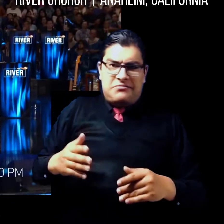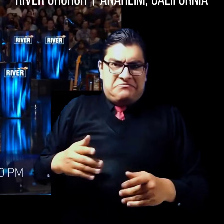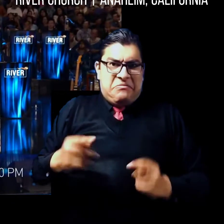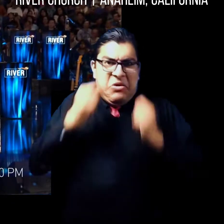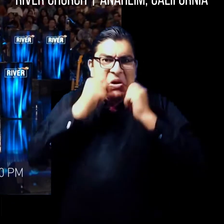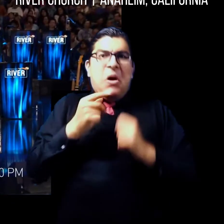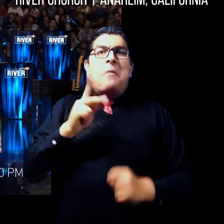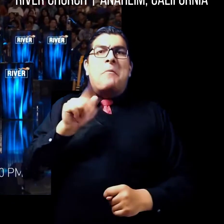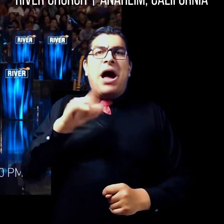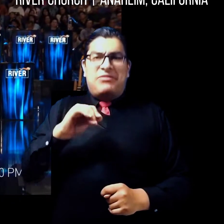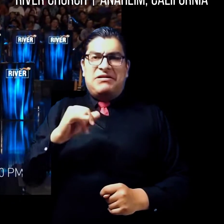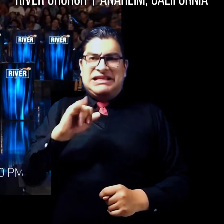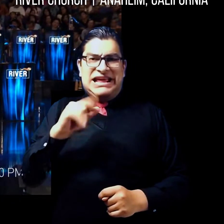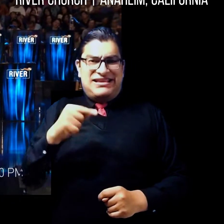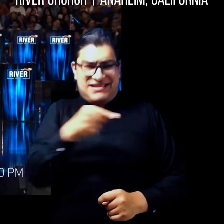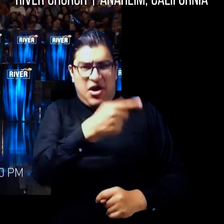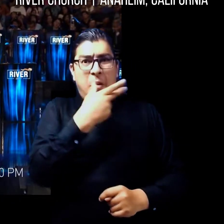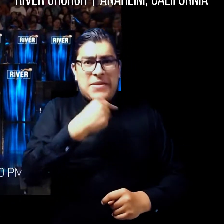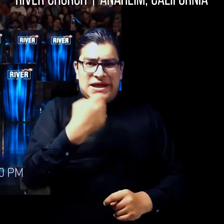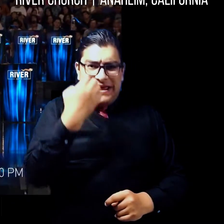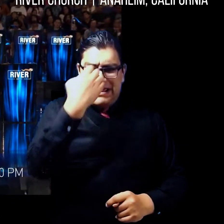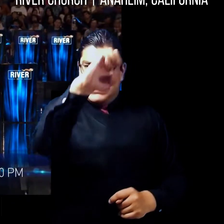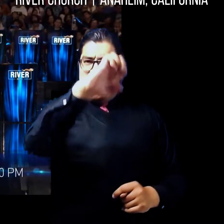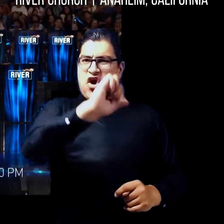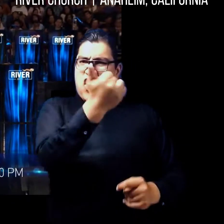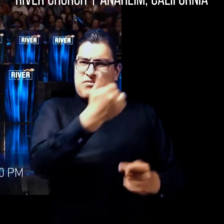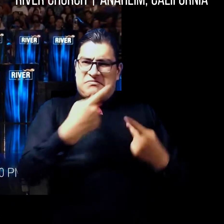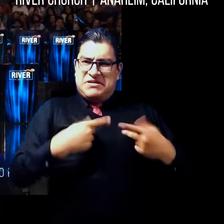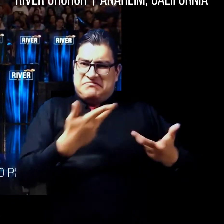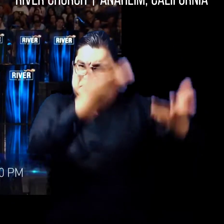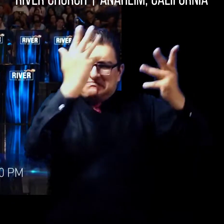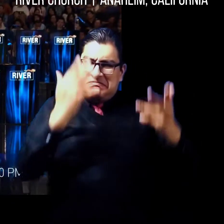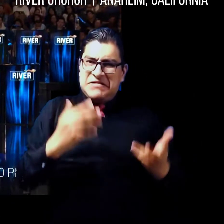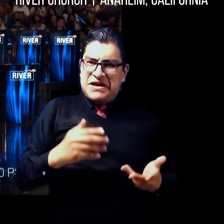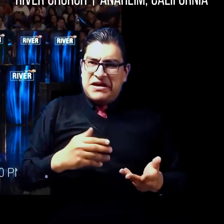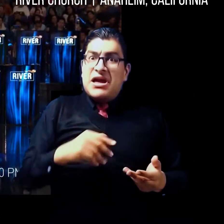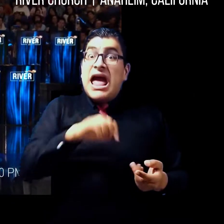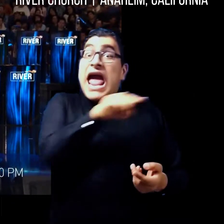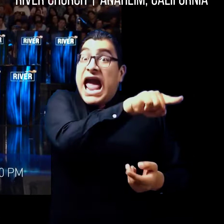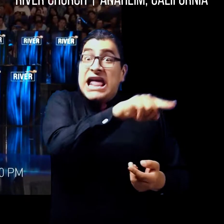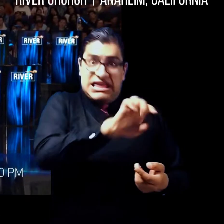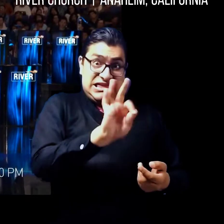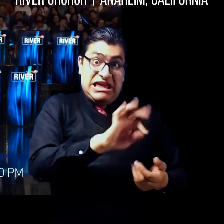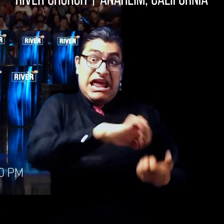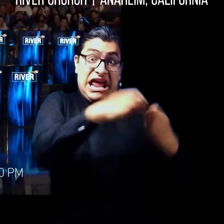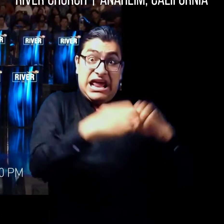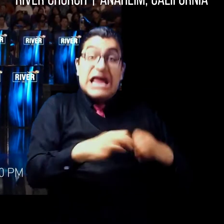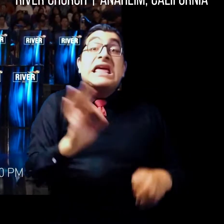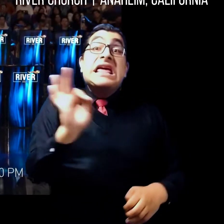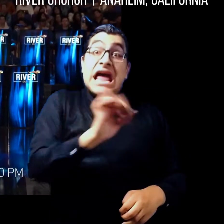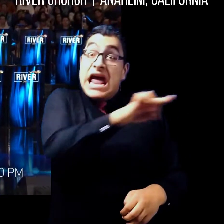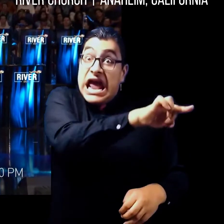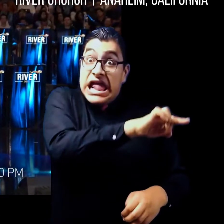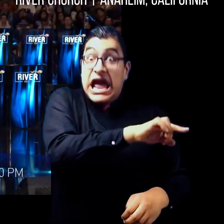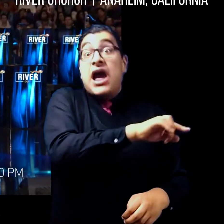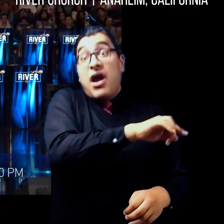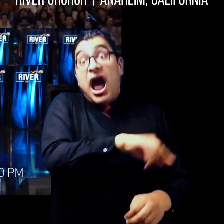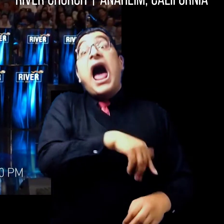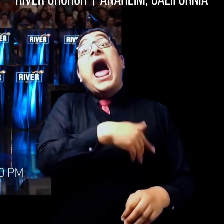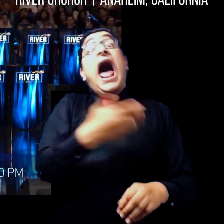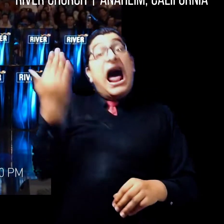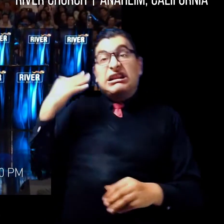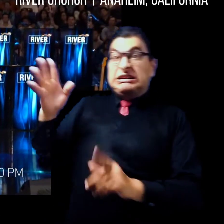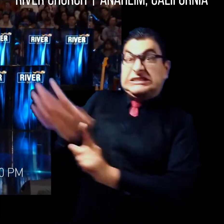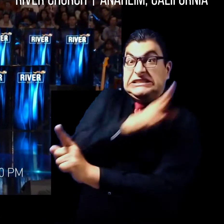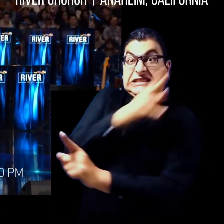importa a Pablo y Silas la vida de un extraño? Y es más, la vida de su enemigo. Y es más, quizá ese fue el que